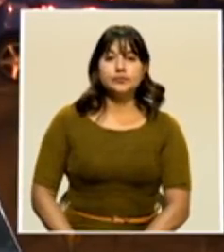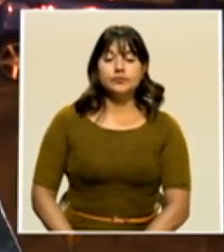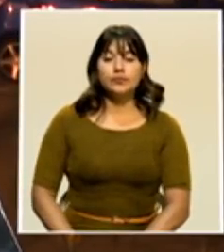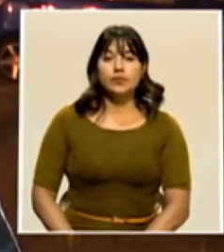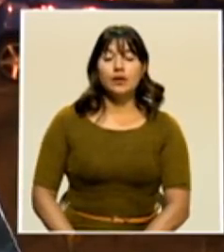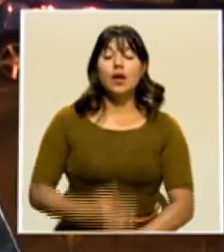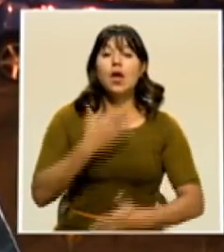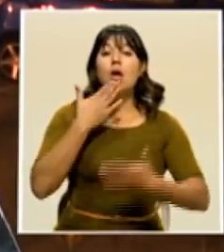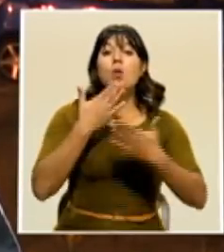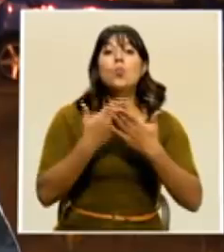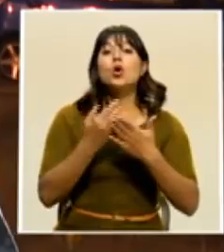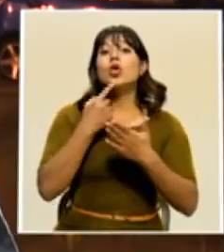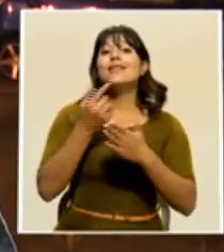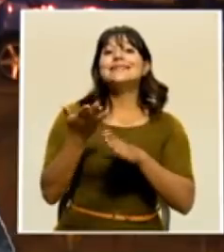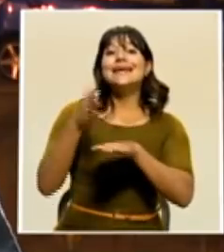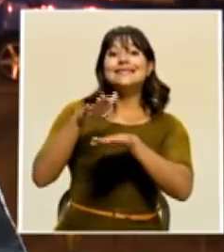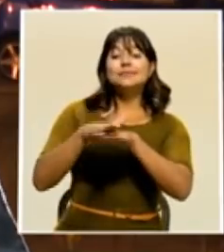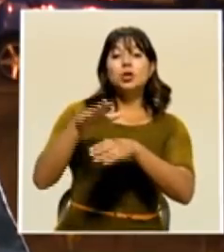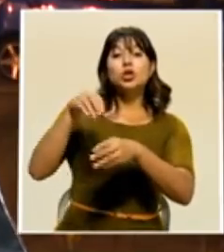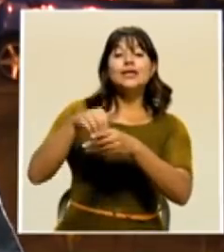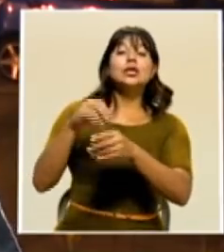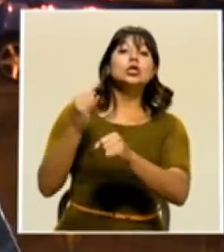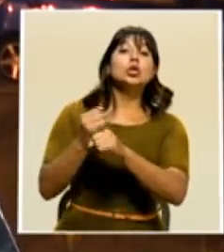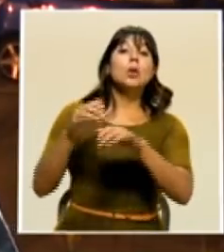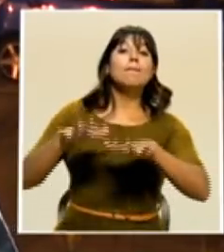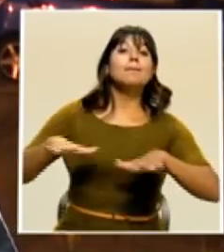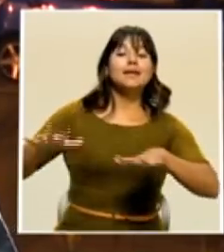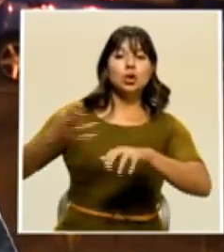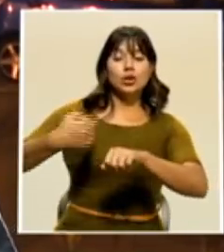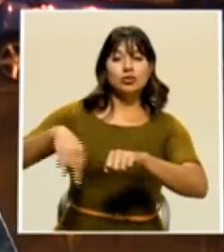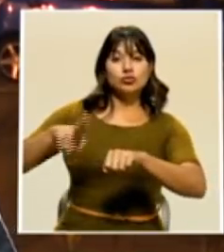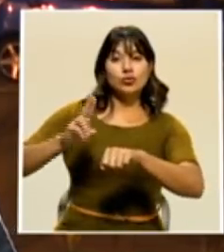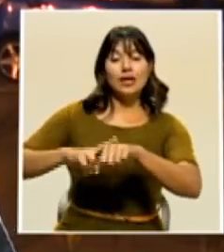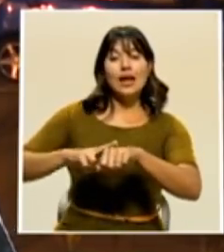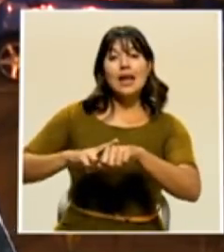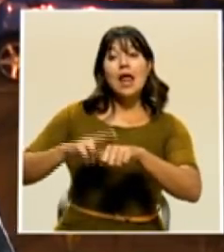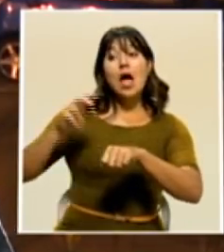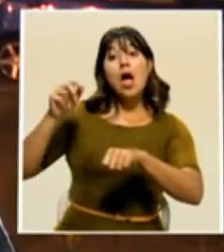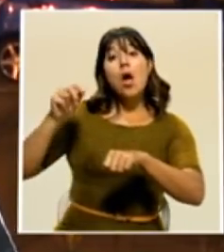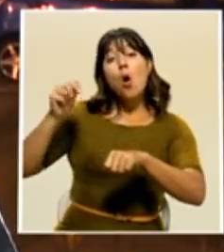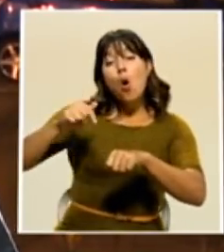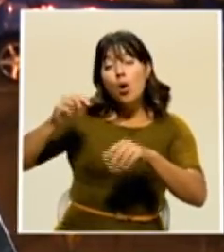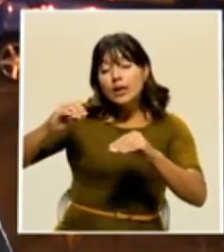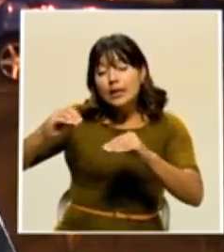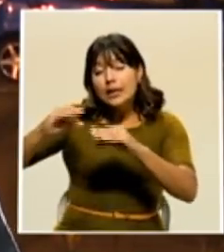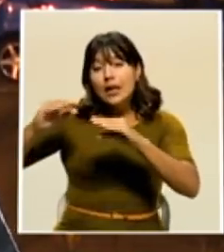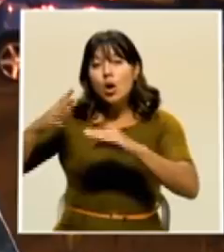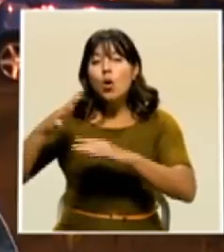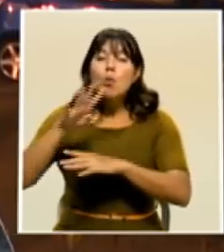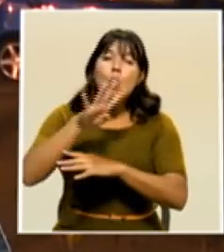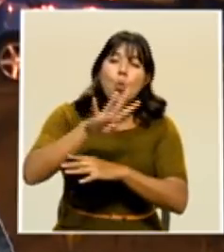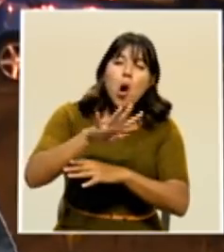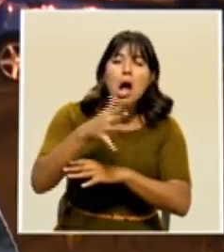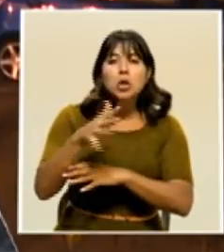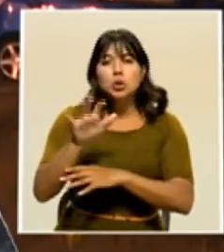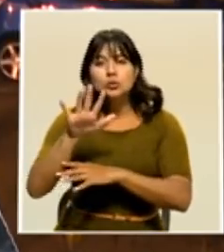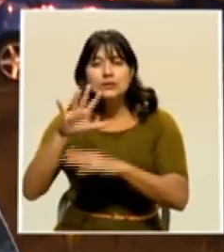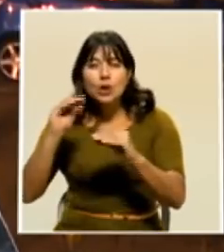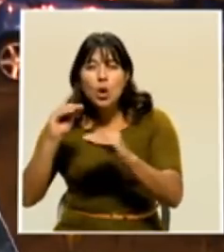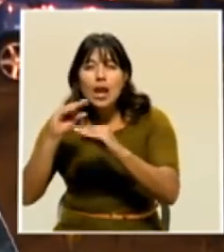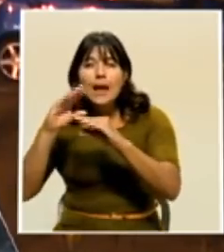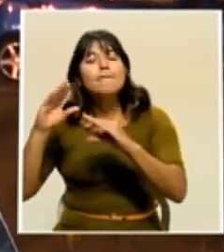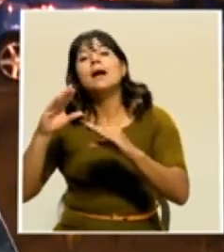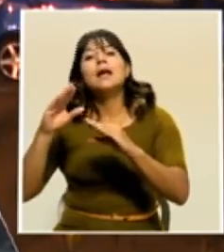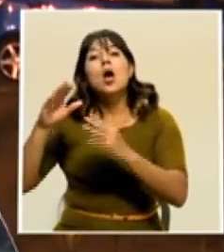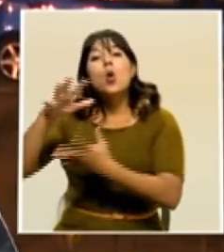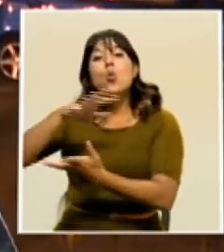Bien, de acuerdo con los expertos del Instituto Meteorológico Nacional, sería en horas de la madrugada, eso de las 4 o 5 de la madrugada, que el